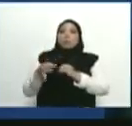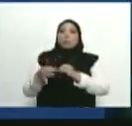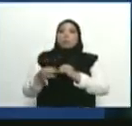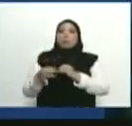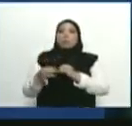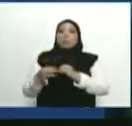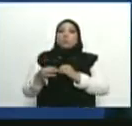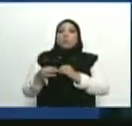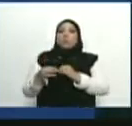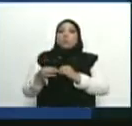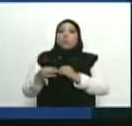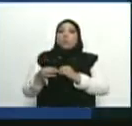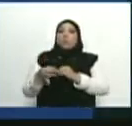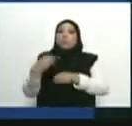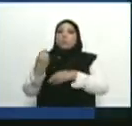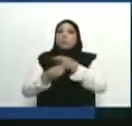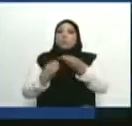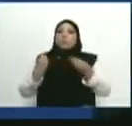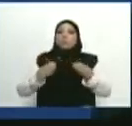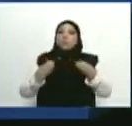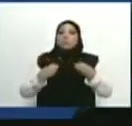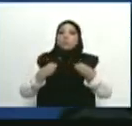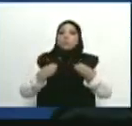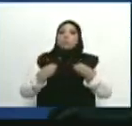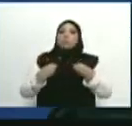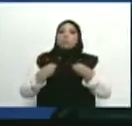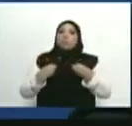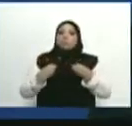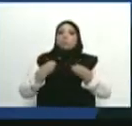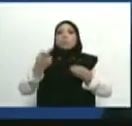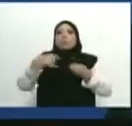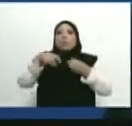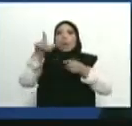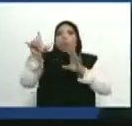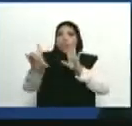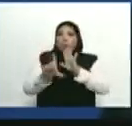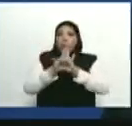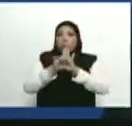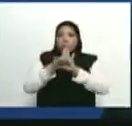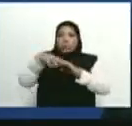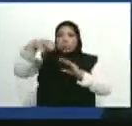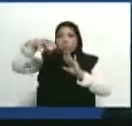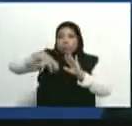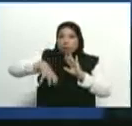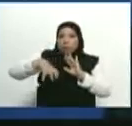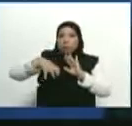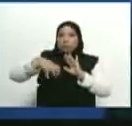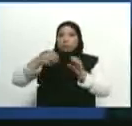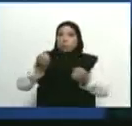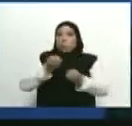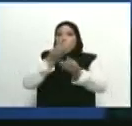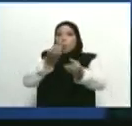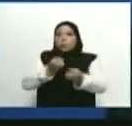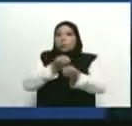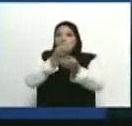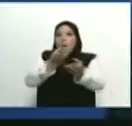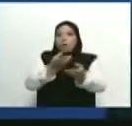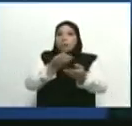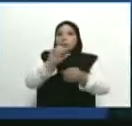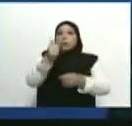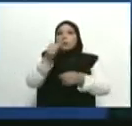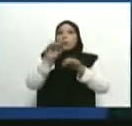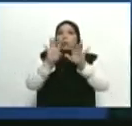los diputados del Zulia que hacemos trabajo ahí, de los legisladores regionales, de los concejales de esos